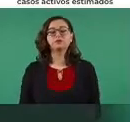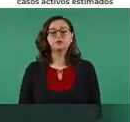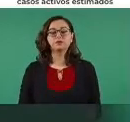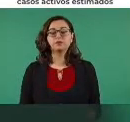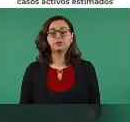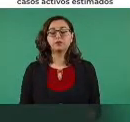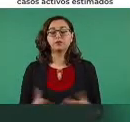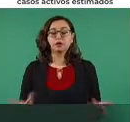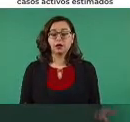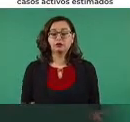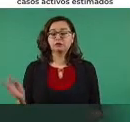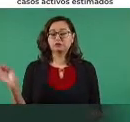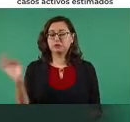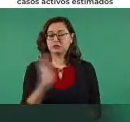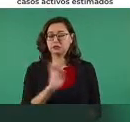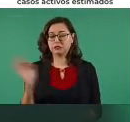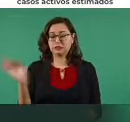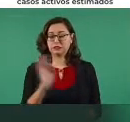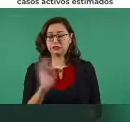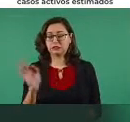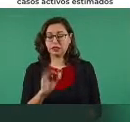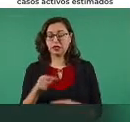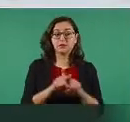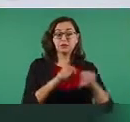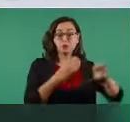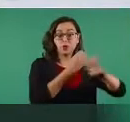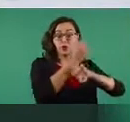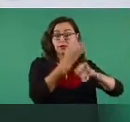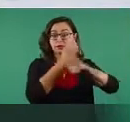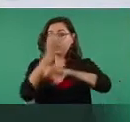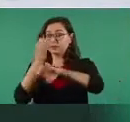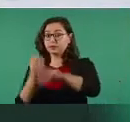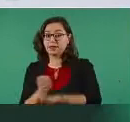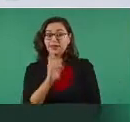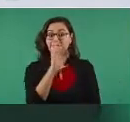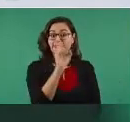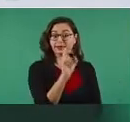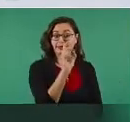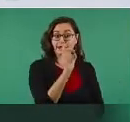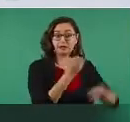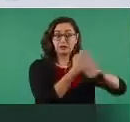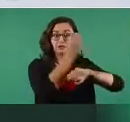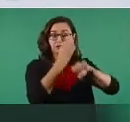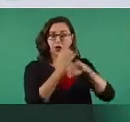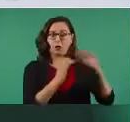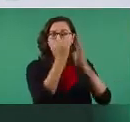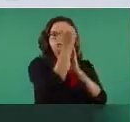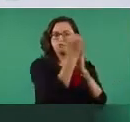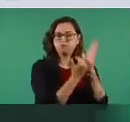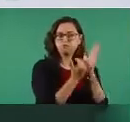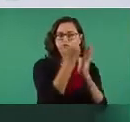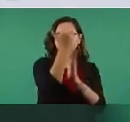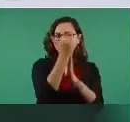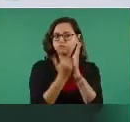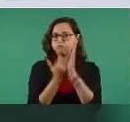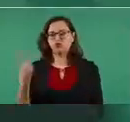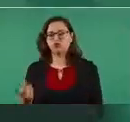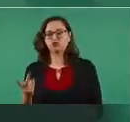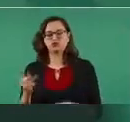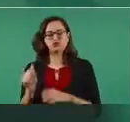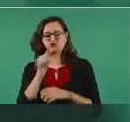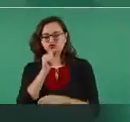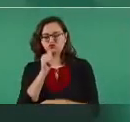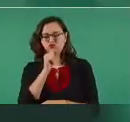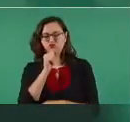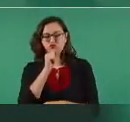anticipamos que esa reducción va a continuar a lo largo de las siguientes semanas. Indicó que esta semana inicia con una reducción de